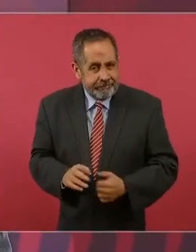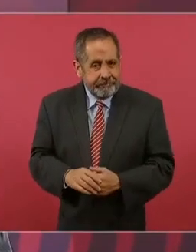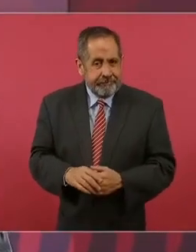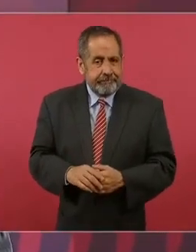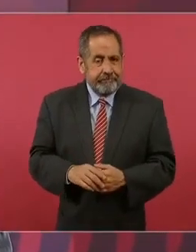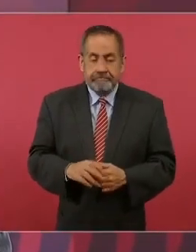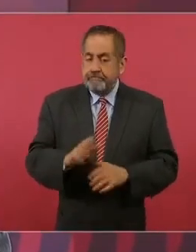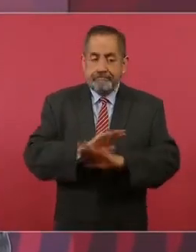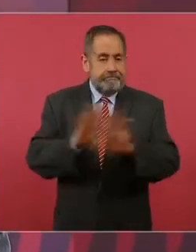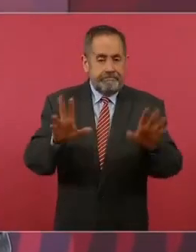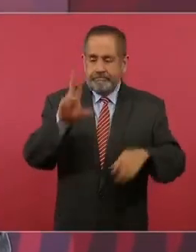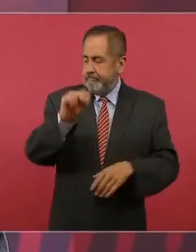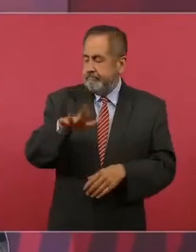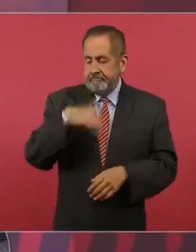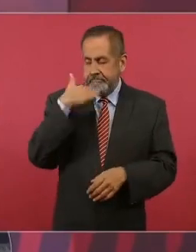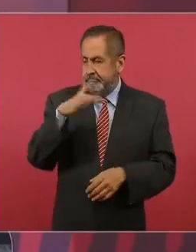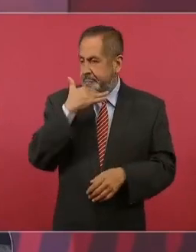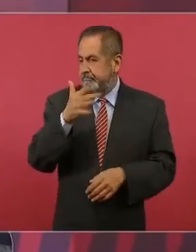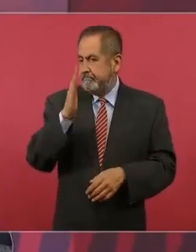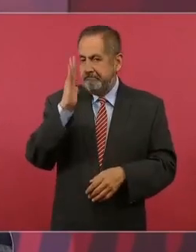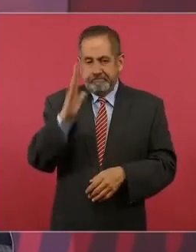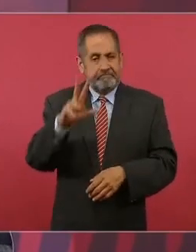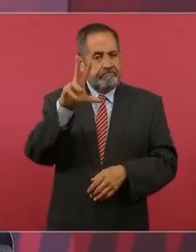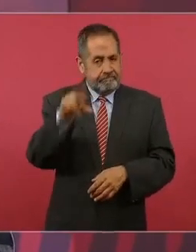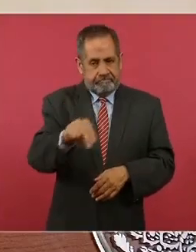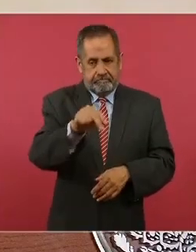Entonces, eso ya no se permite.